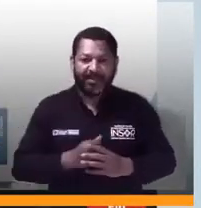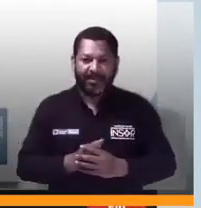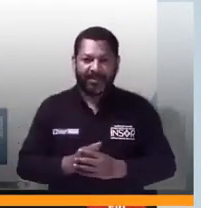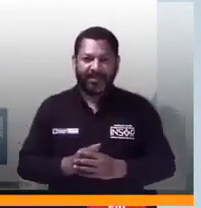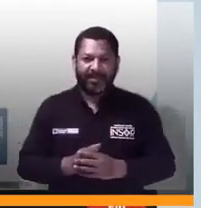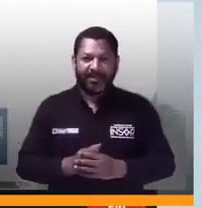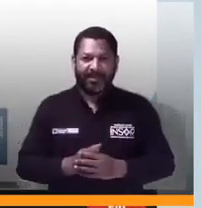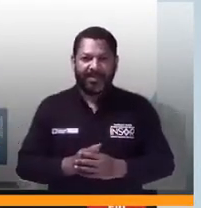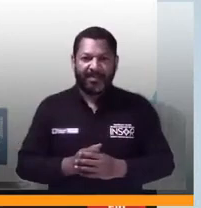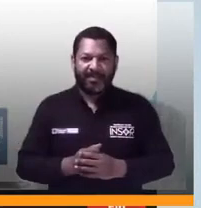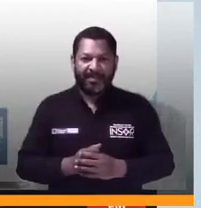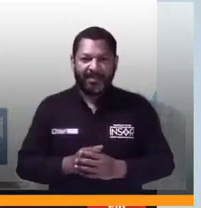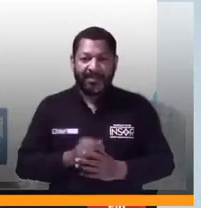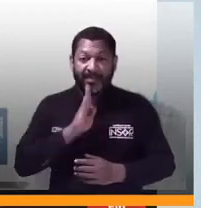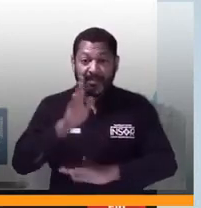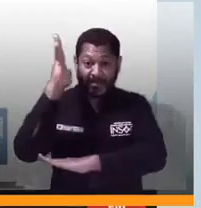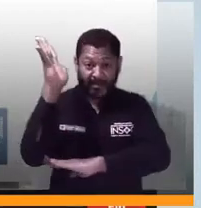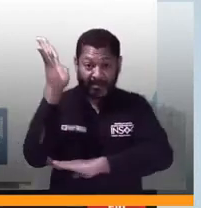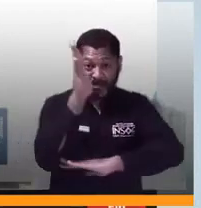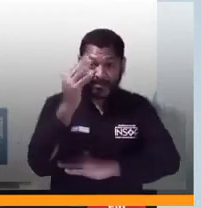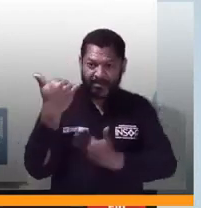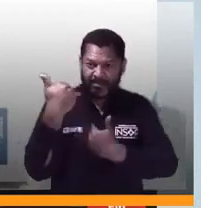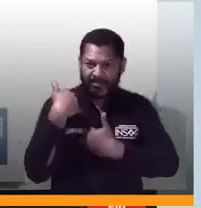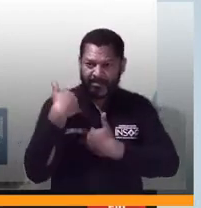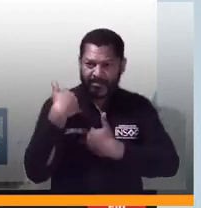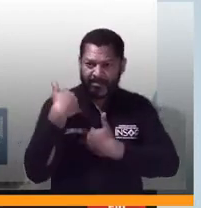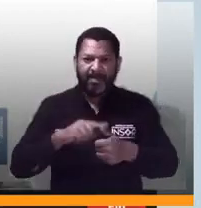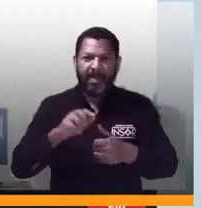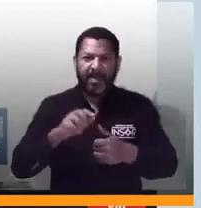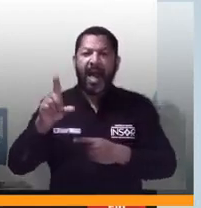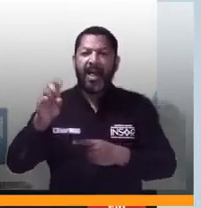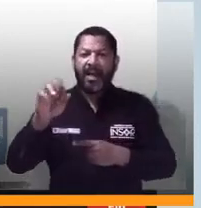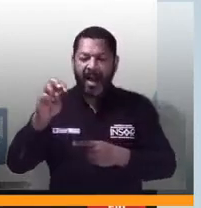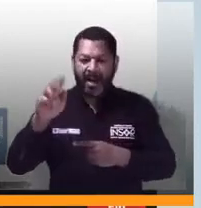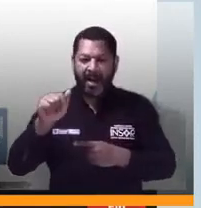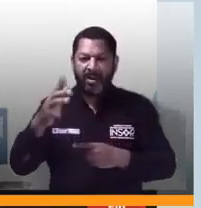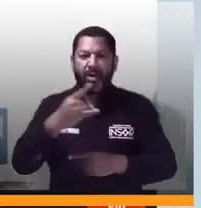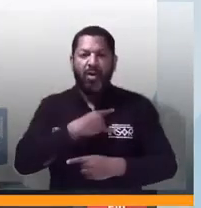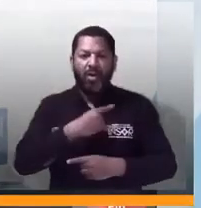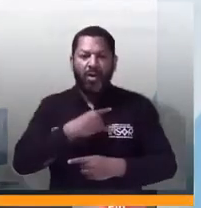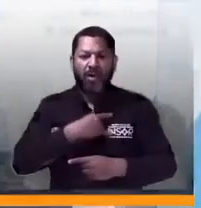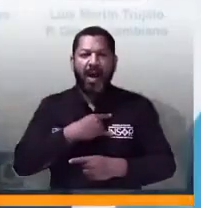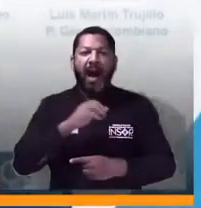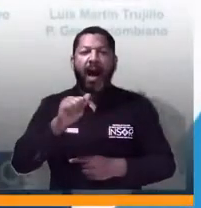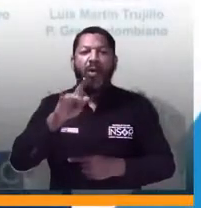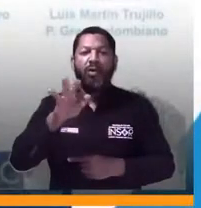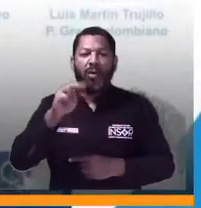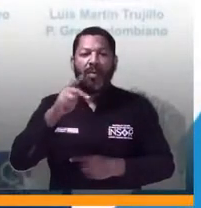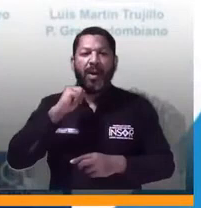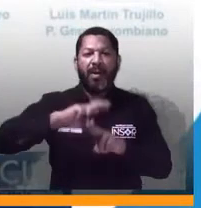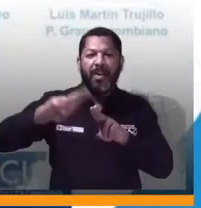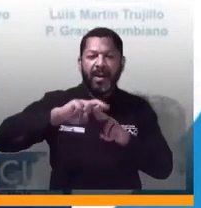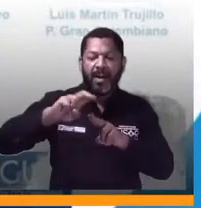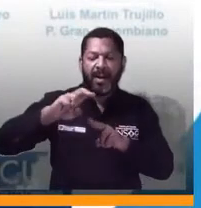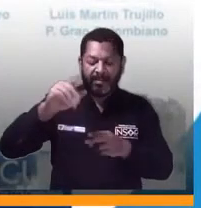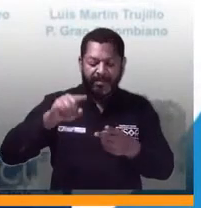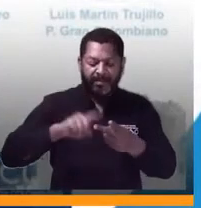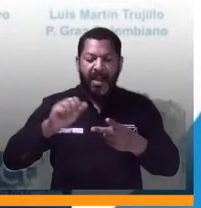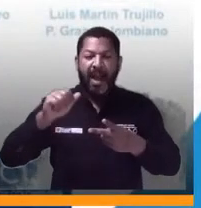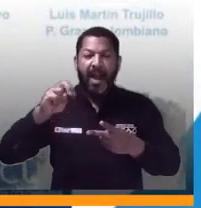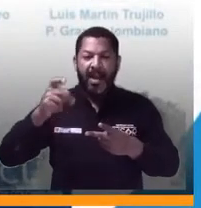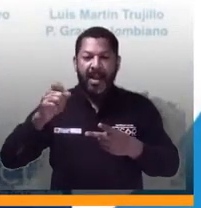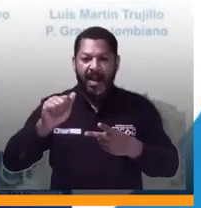hoy. Nuestra moderadora Julia Elena Gómez, directora de Tecnología para la Innovación y el Aprendizaje de la Universidad.